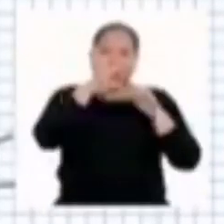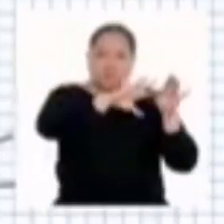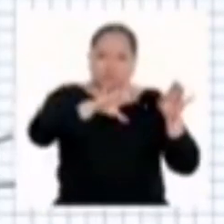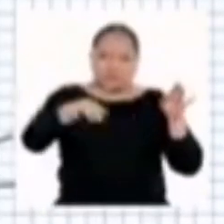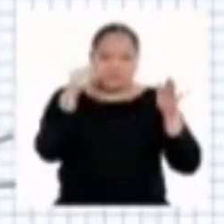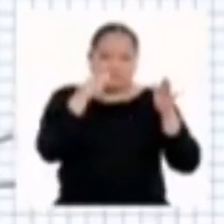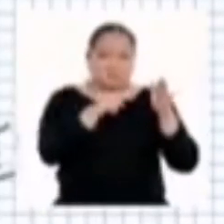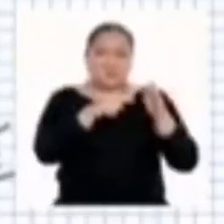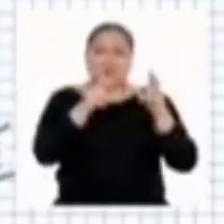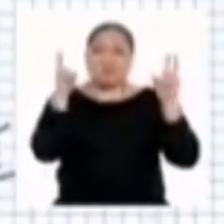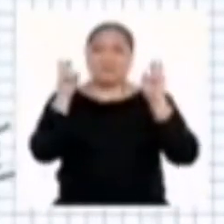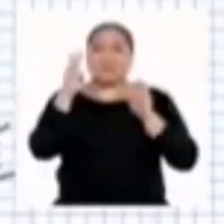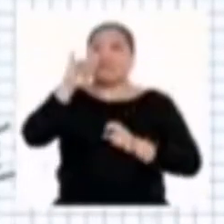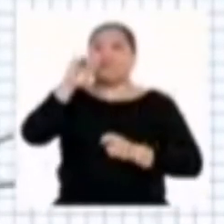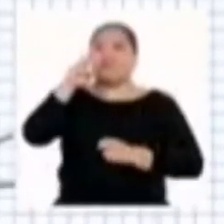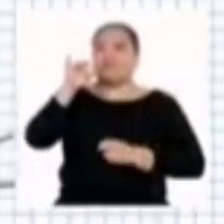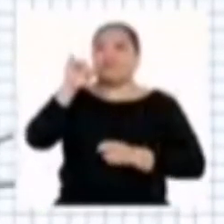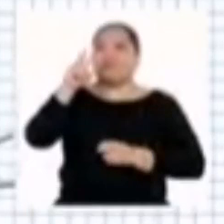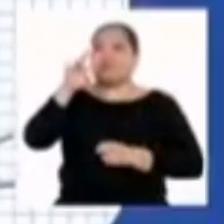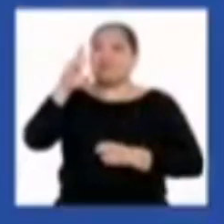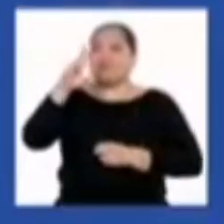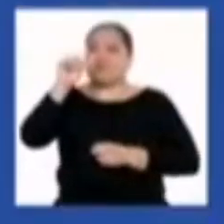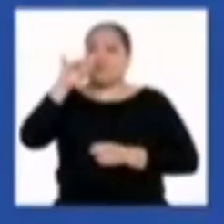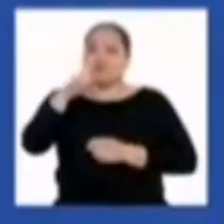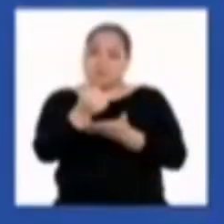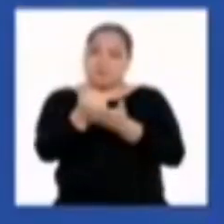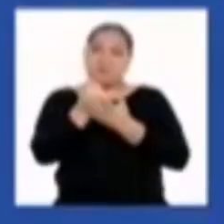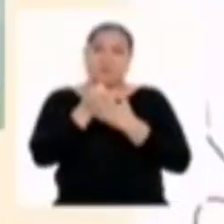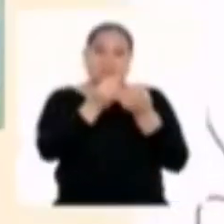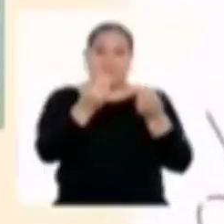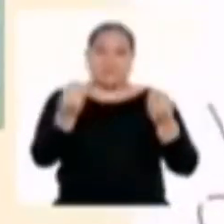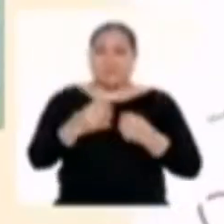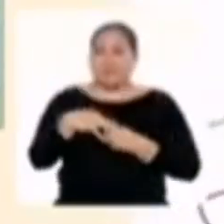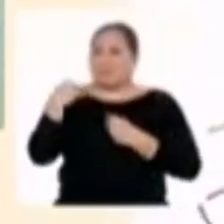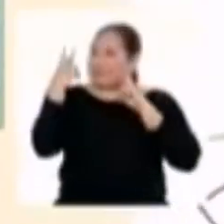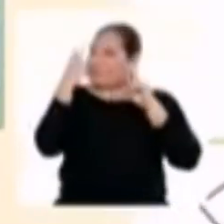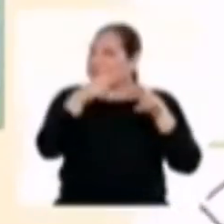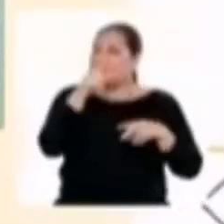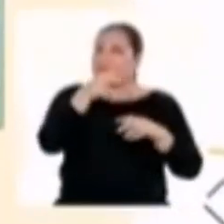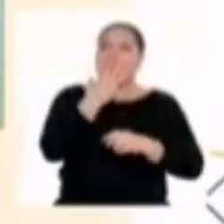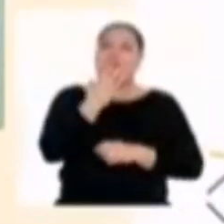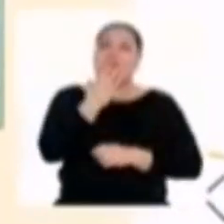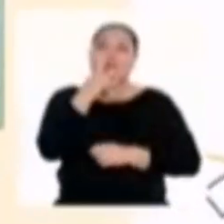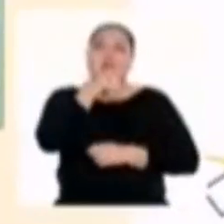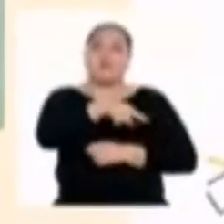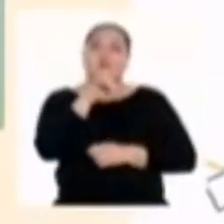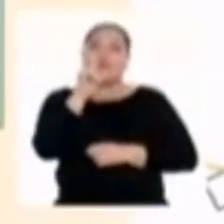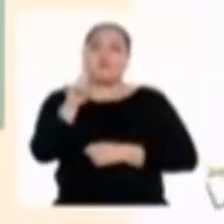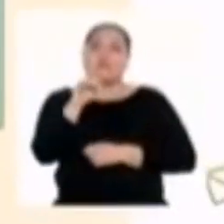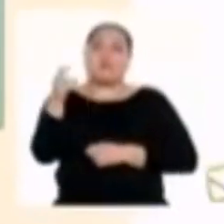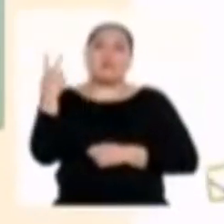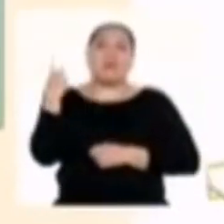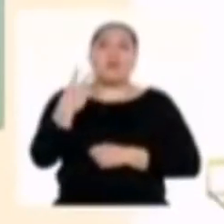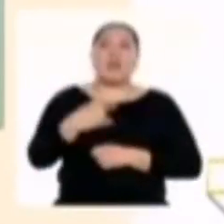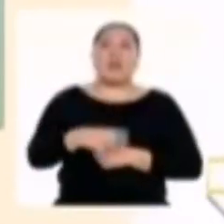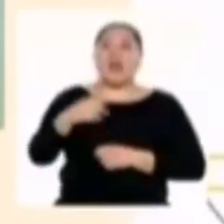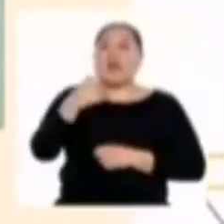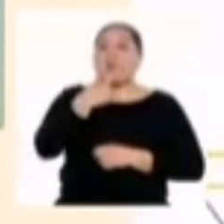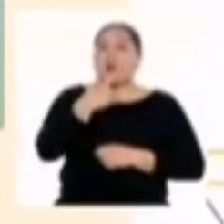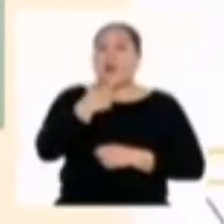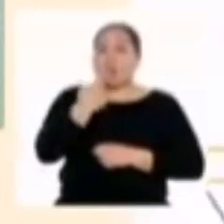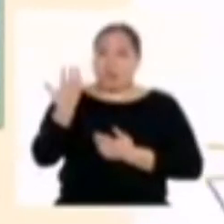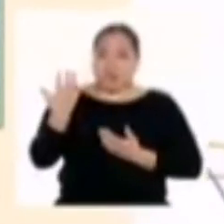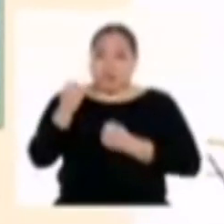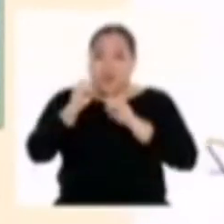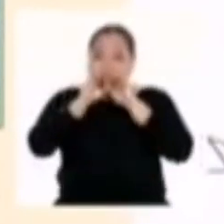texto sobre biodiversidad que creo que nos puede servir de mucho. Mire, por los colores que se han usado, verde y amarillo pastel,